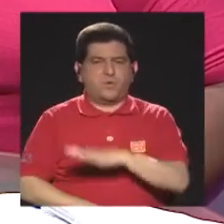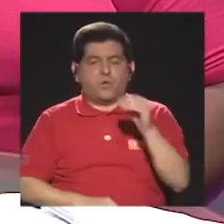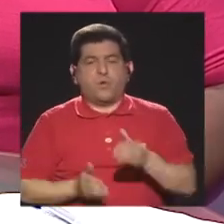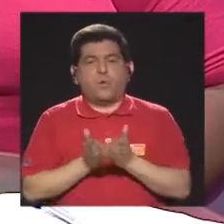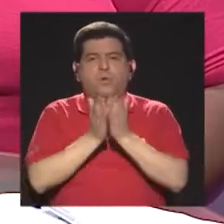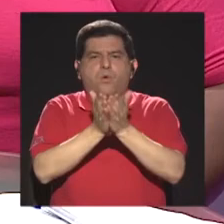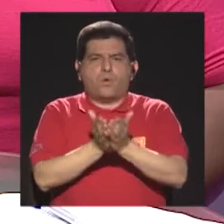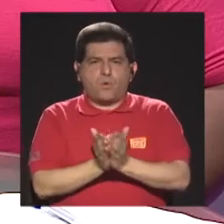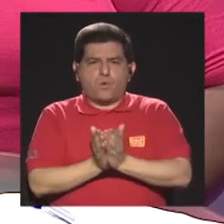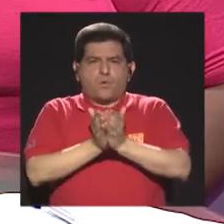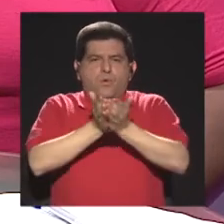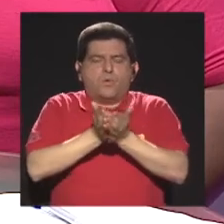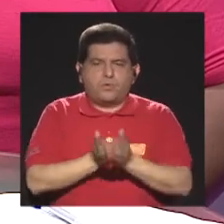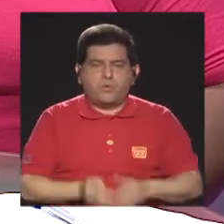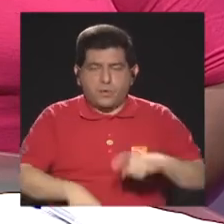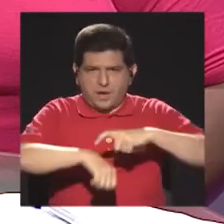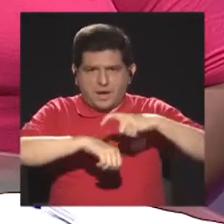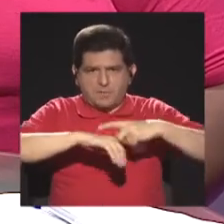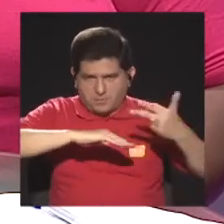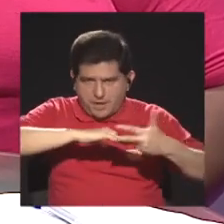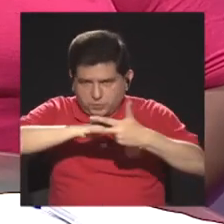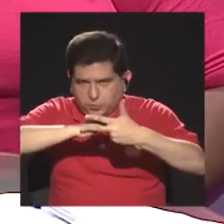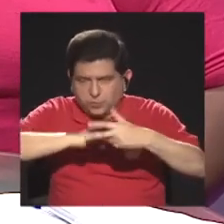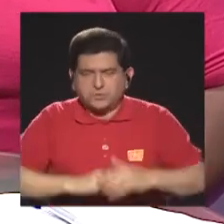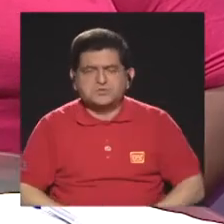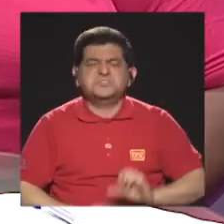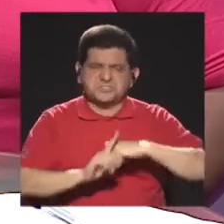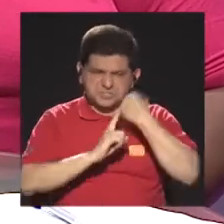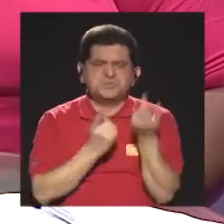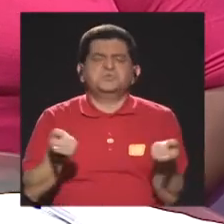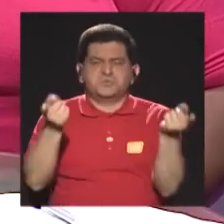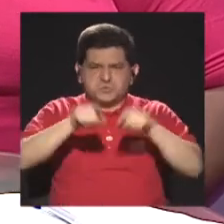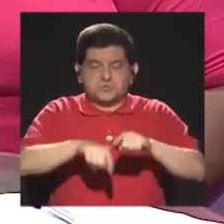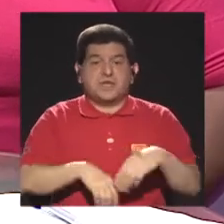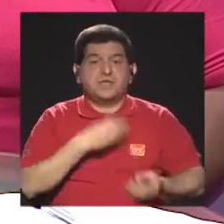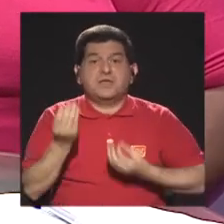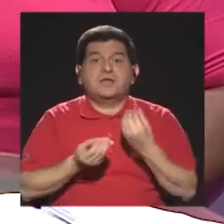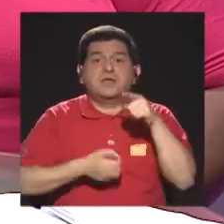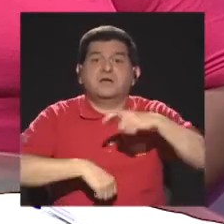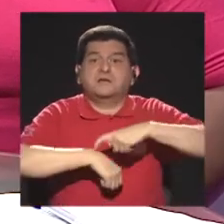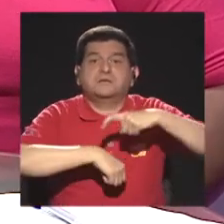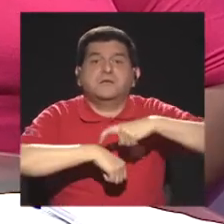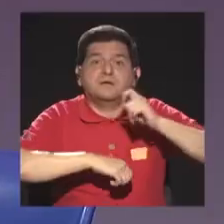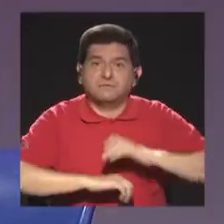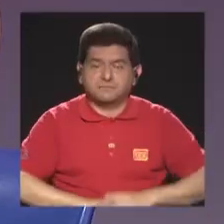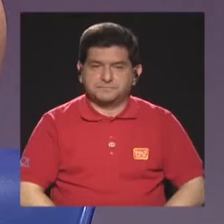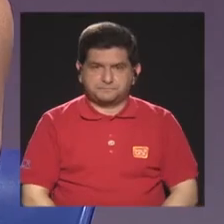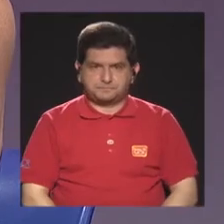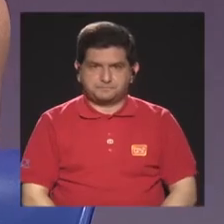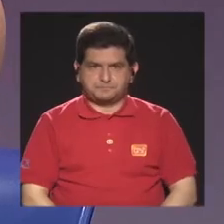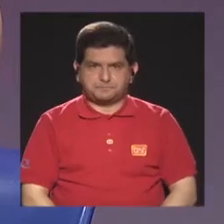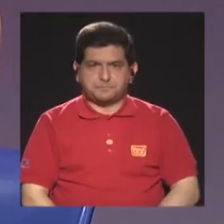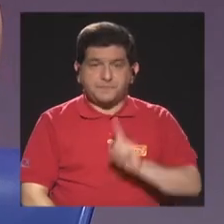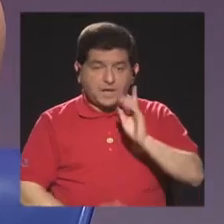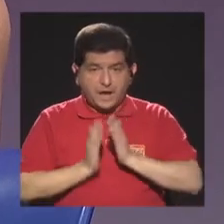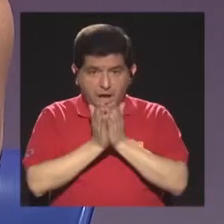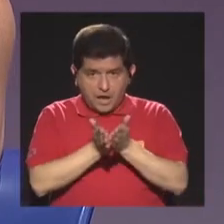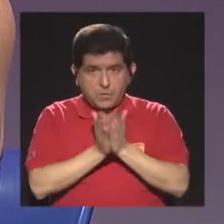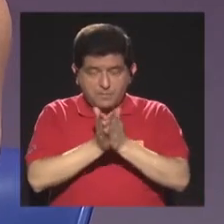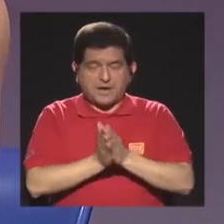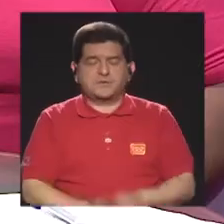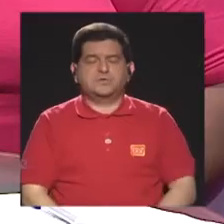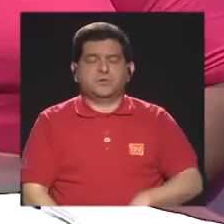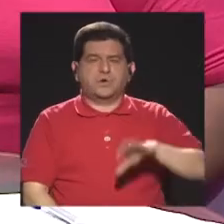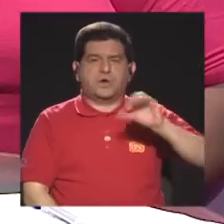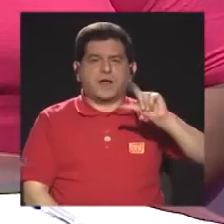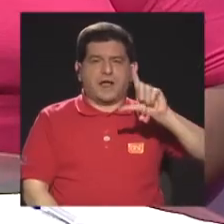se está moviendo y cosas así. Entonces, sí se dan situaciones. ¿Cómo hacen ahí en esas circunstancias? Bueno, al menos hay un barco que se llama Alcala.